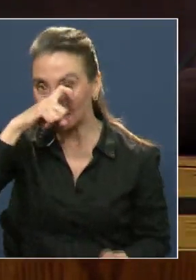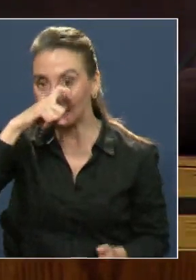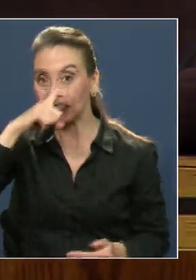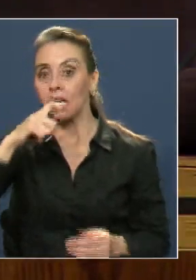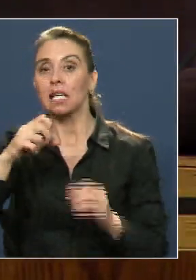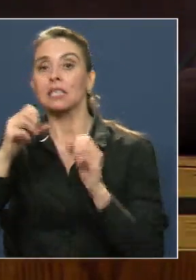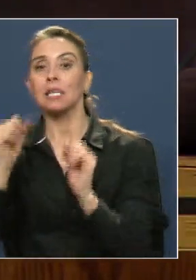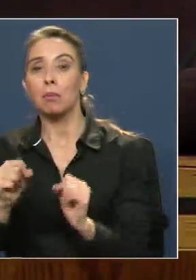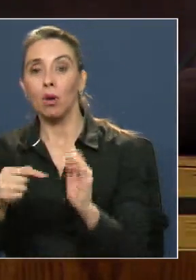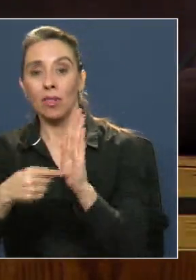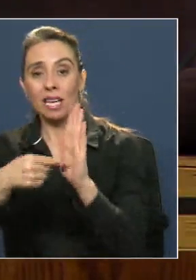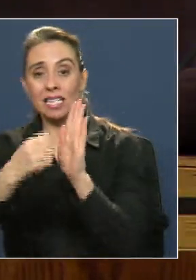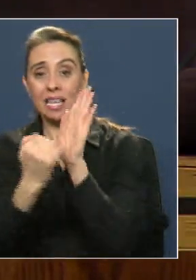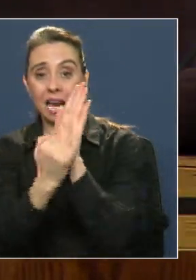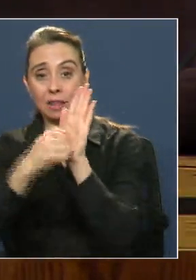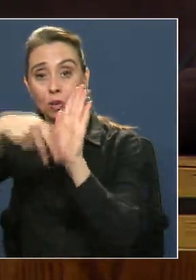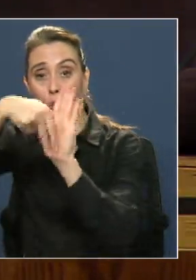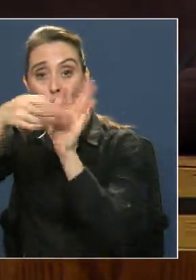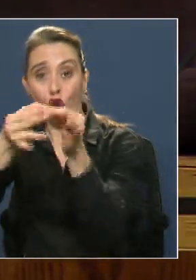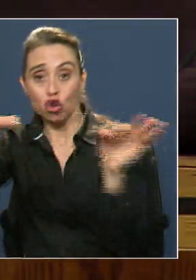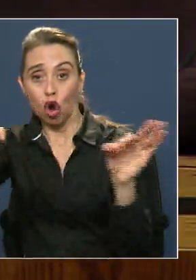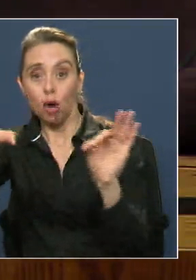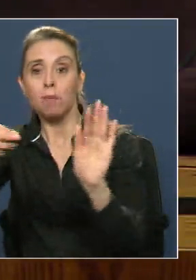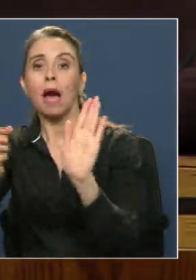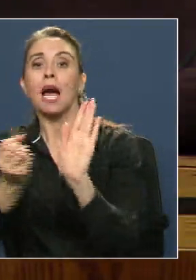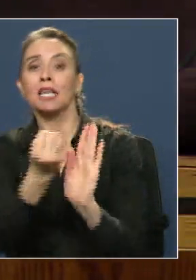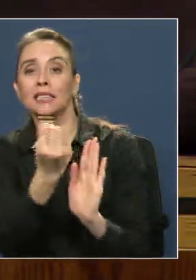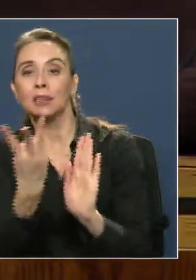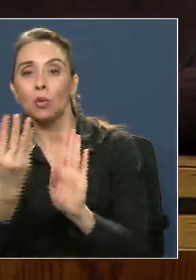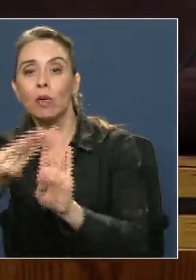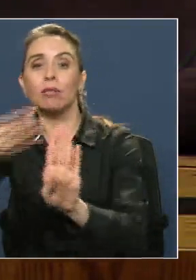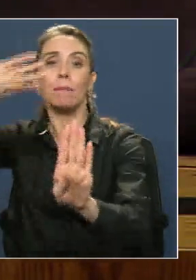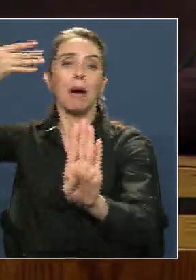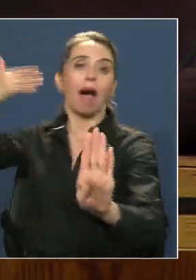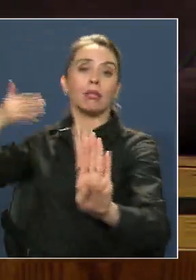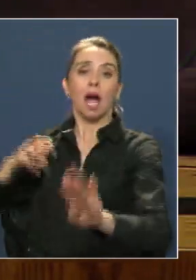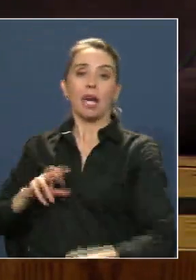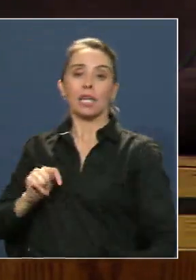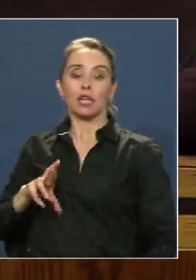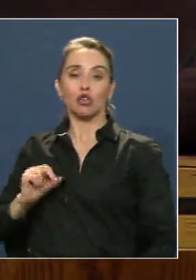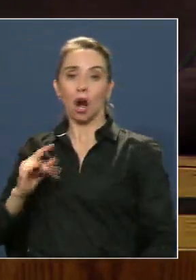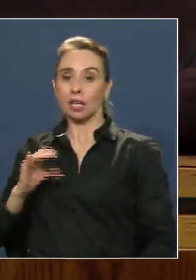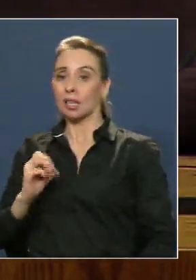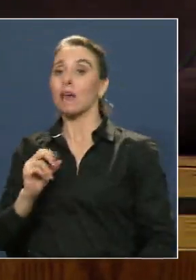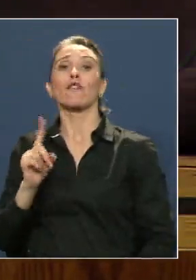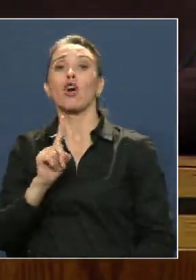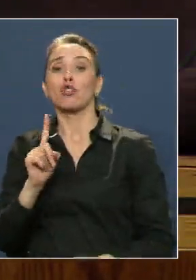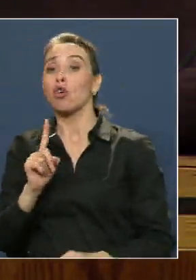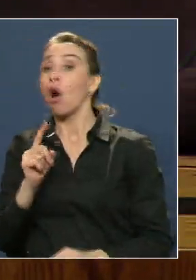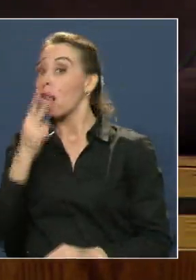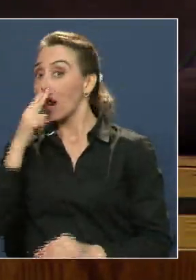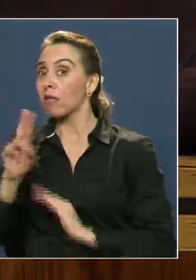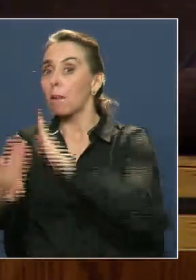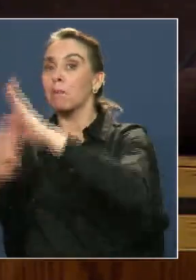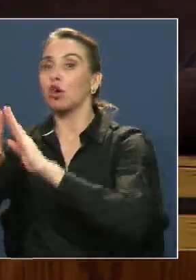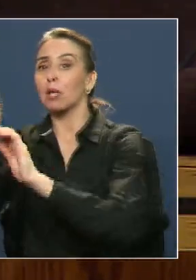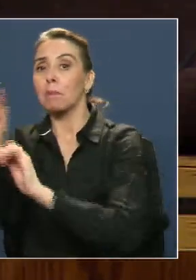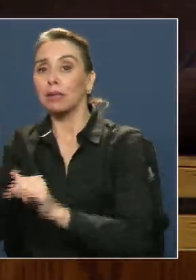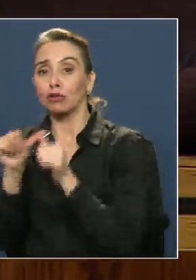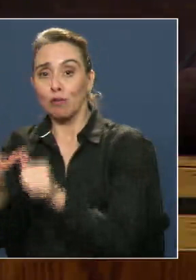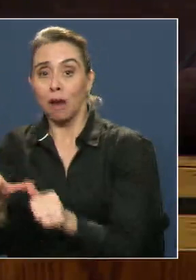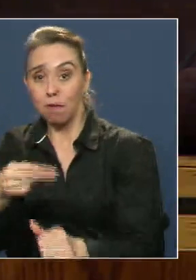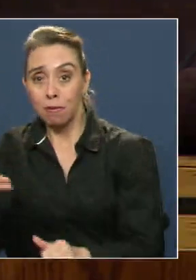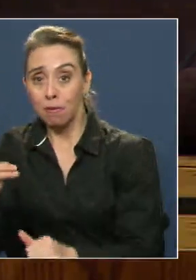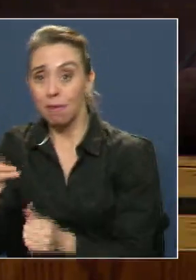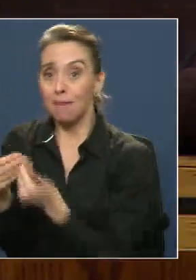efecto retroactivo a esta norma? Y no es para proteger a quienes puedan haber sido impunes. Muy por el